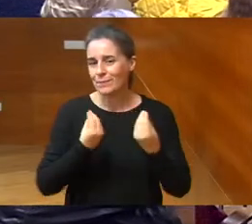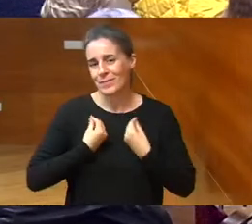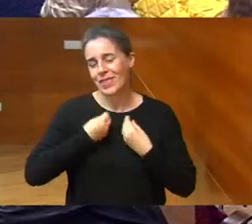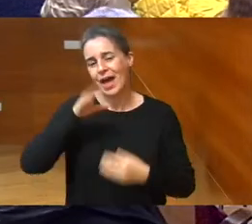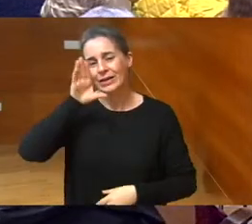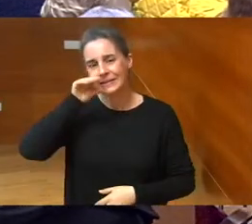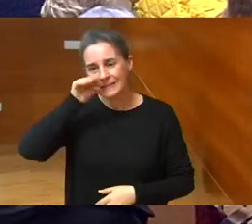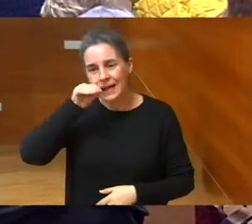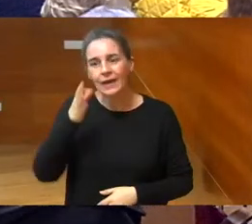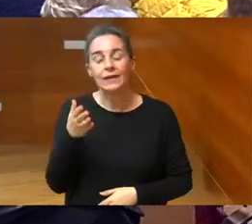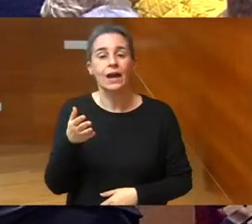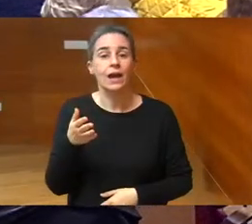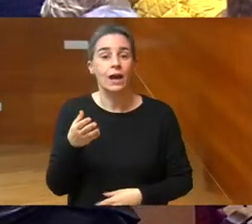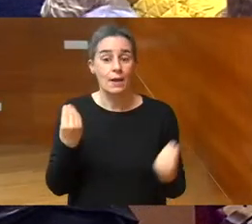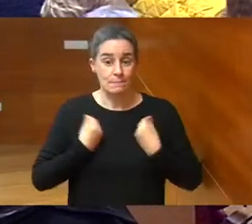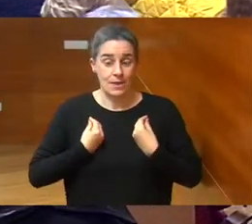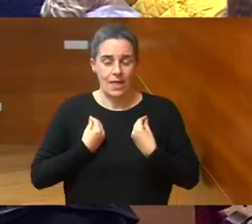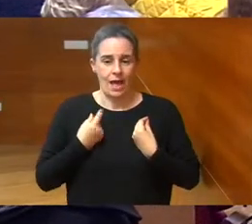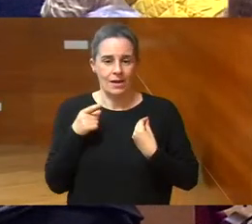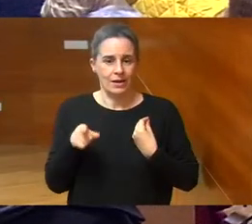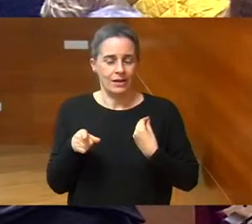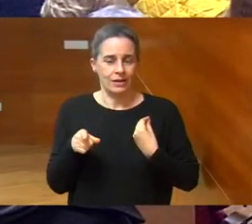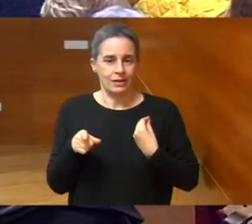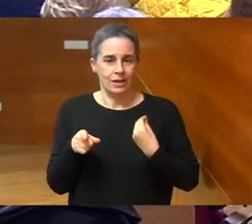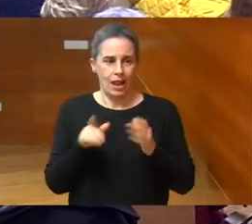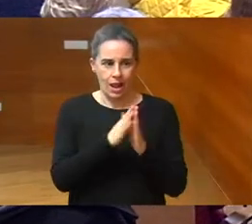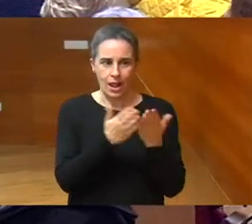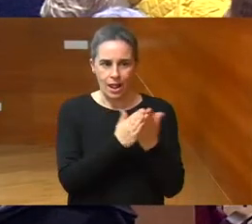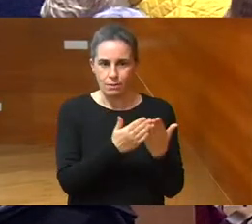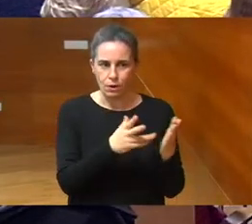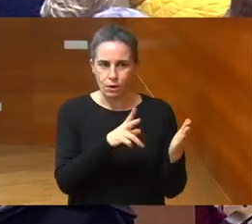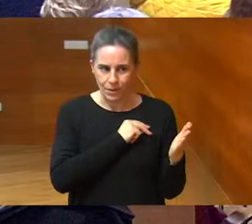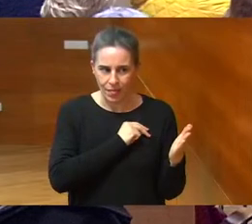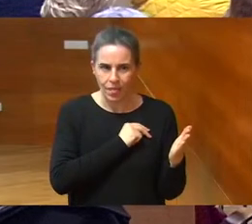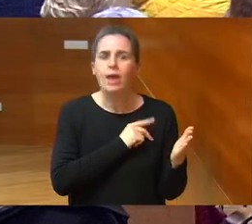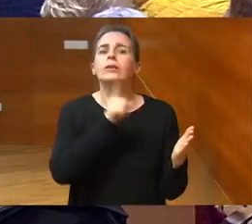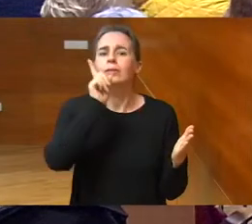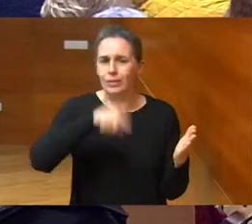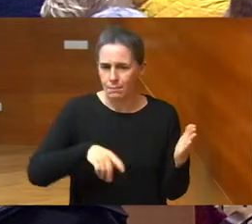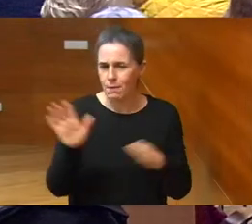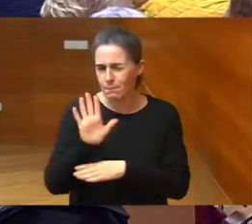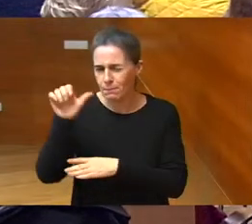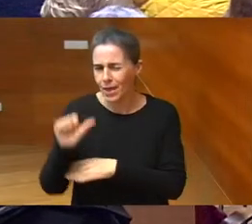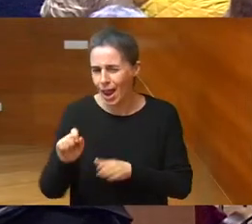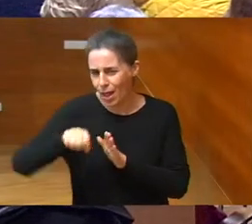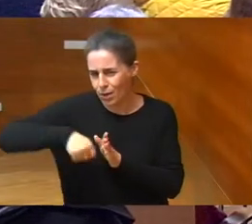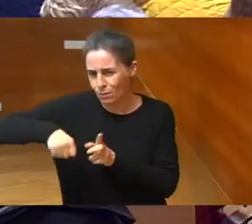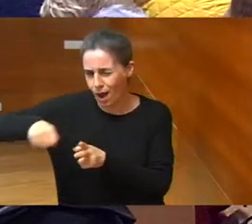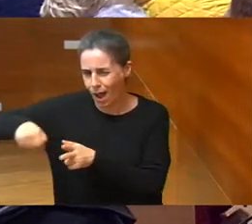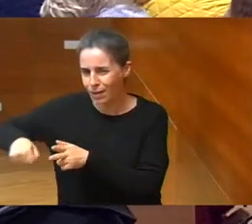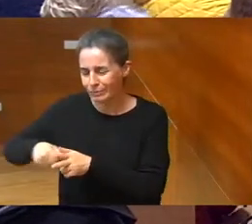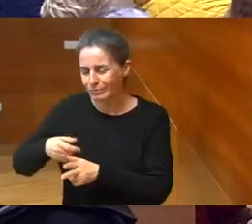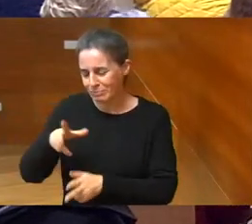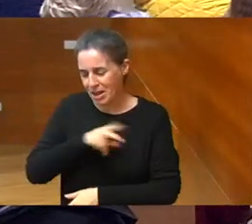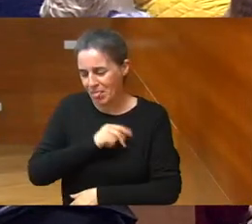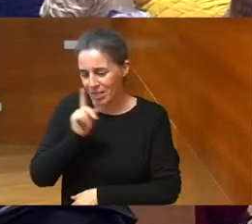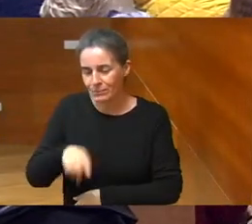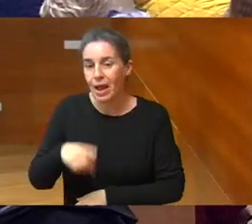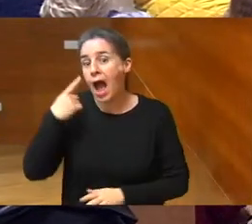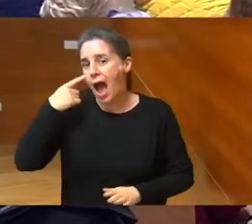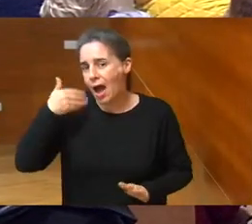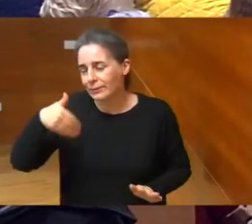que una vida que además de un libro creo que me merece un filme también todo chágara de momento Aquí